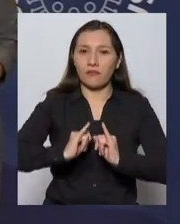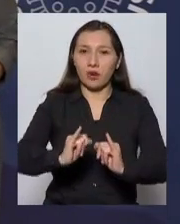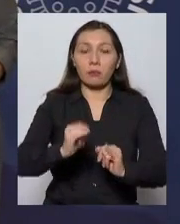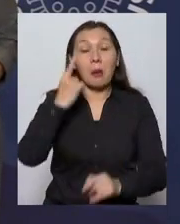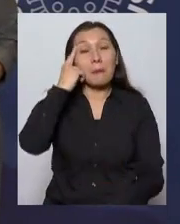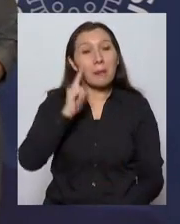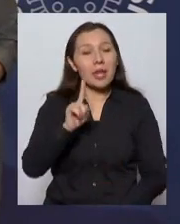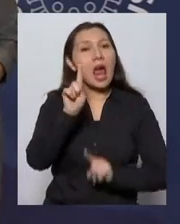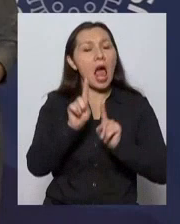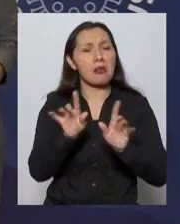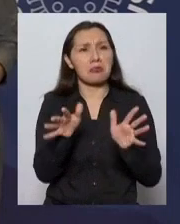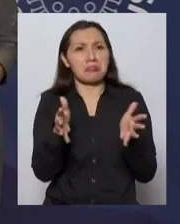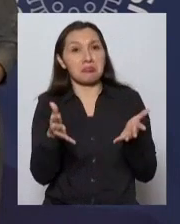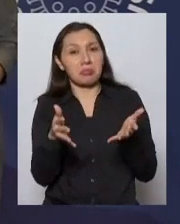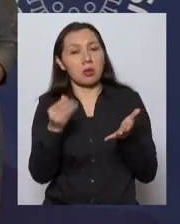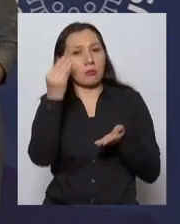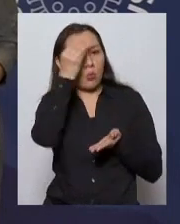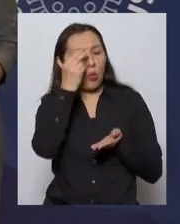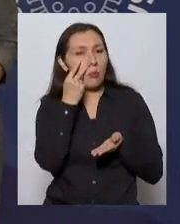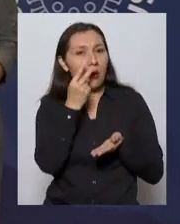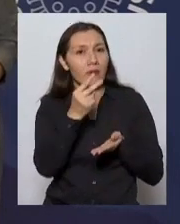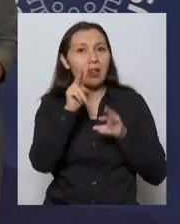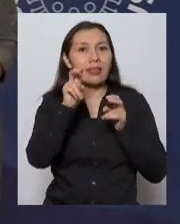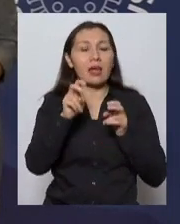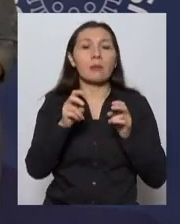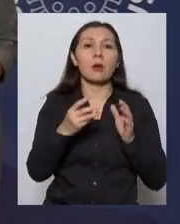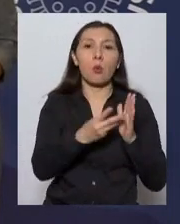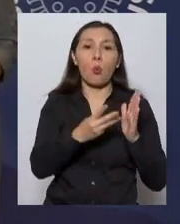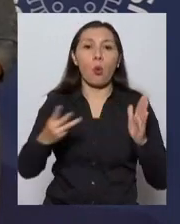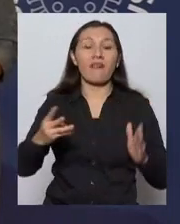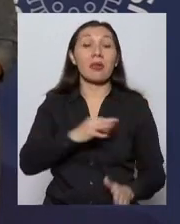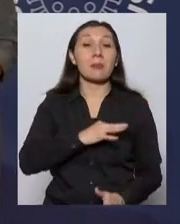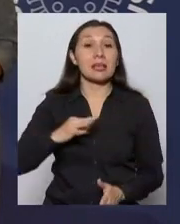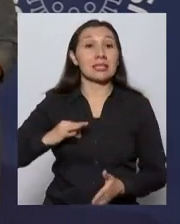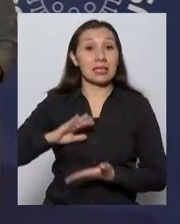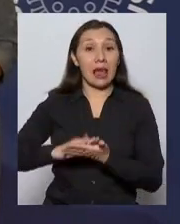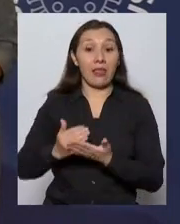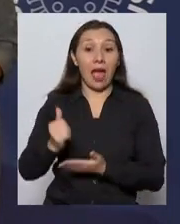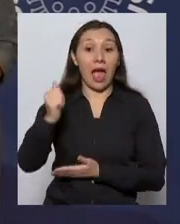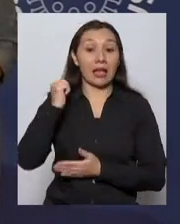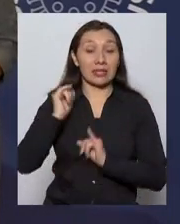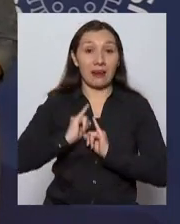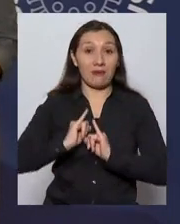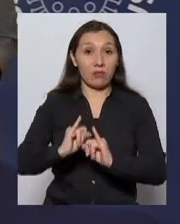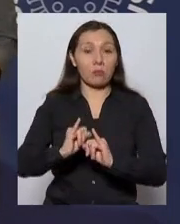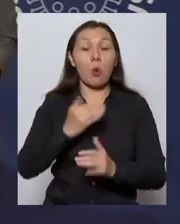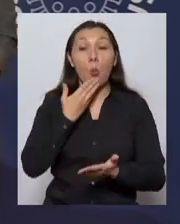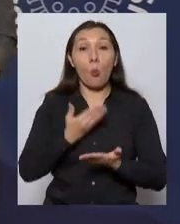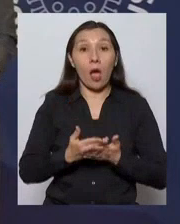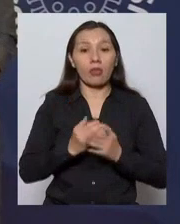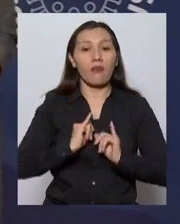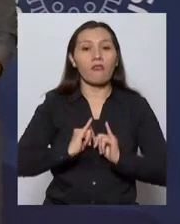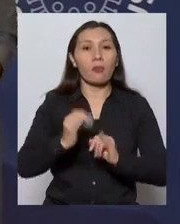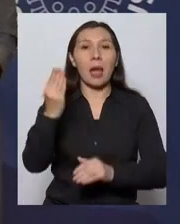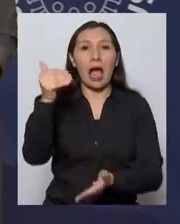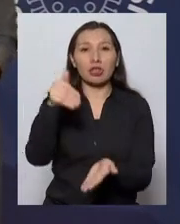Sin embargo, hay algo que llama la atención y preocupa, que es en el sitio del MINSAL, donde está el reporte de ayer, cuando se informan estos